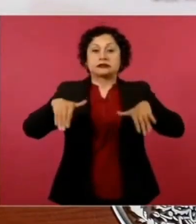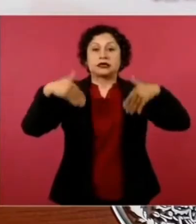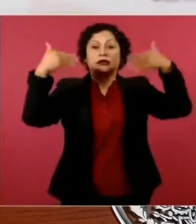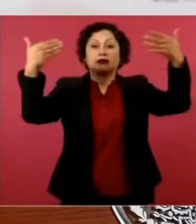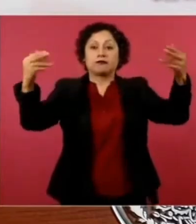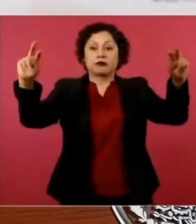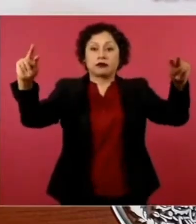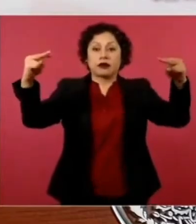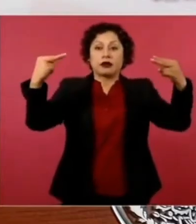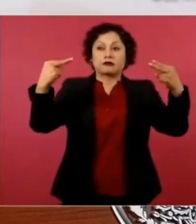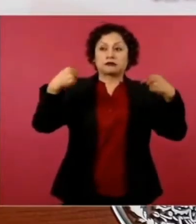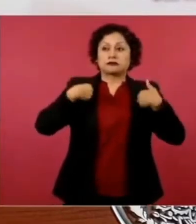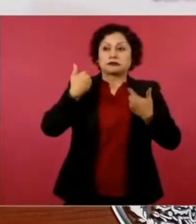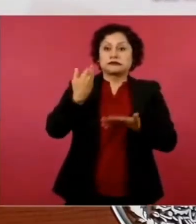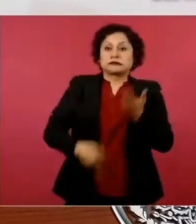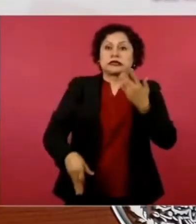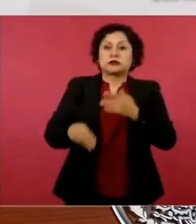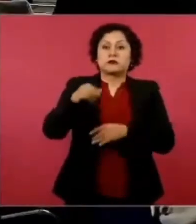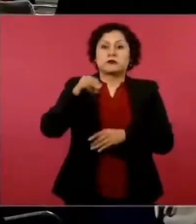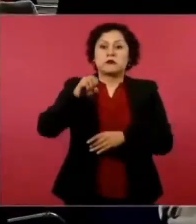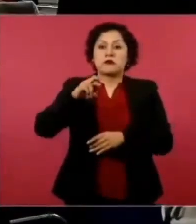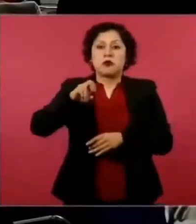Pero no solo es